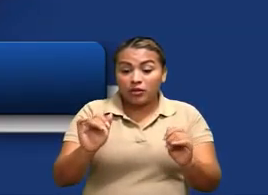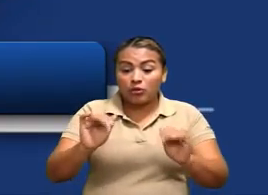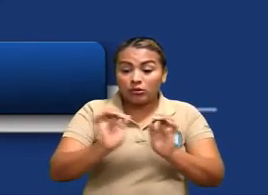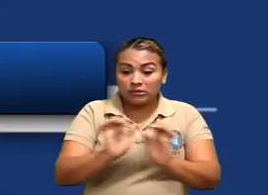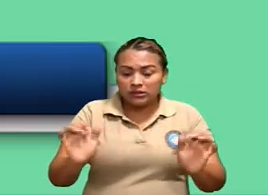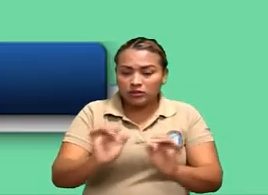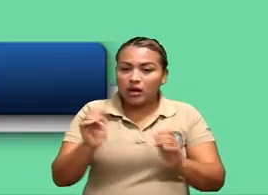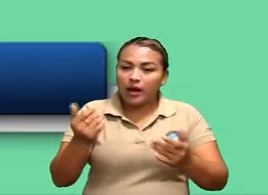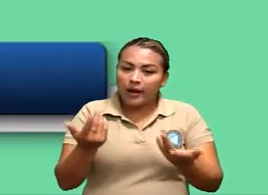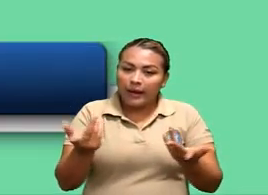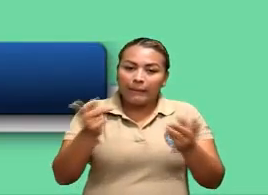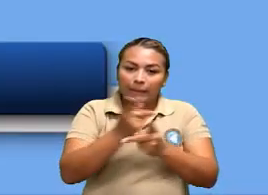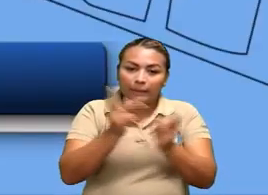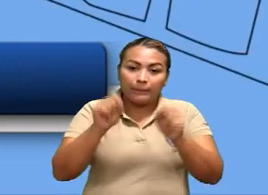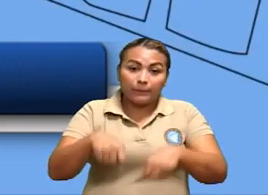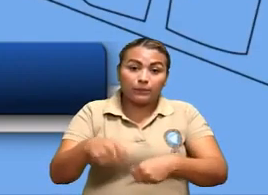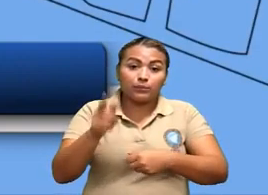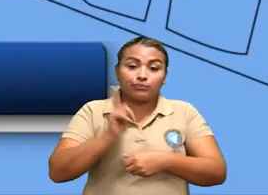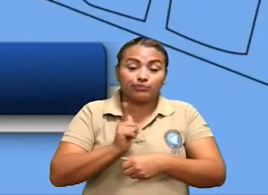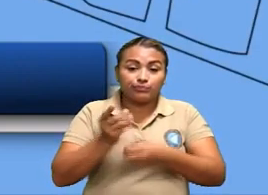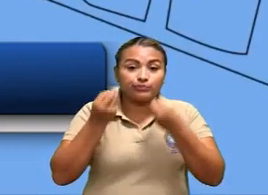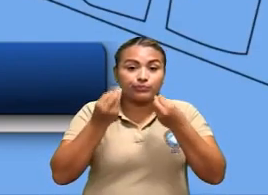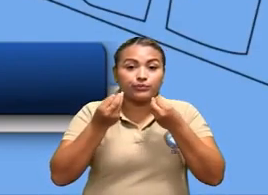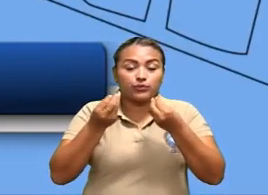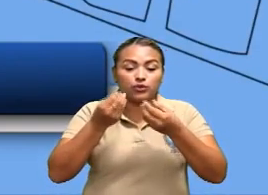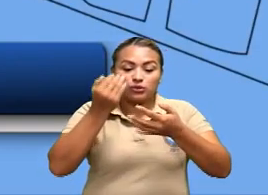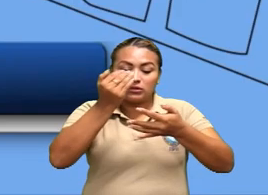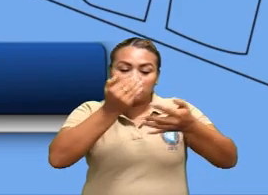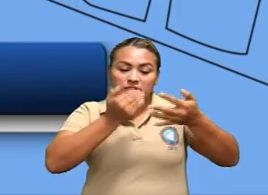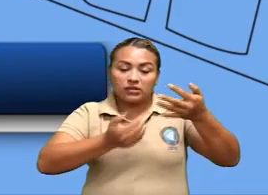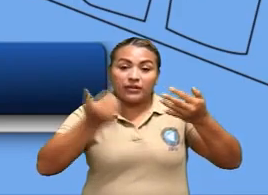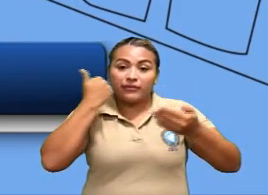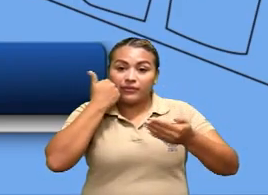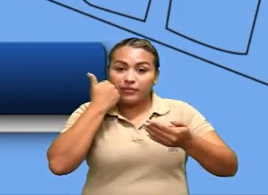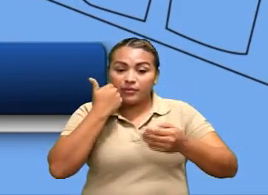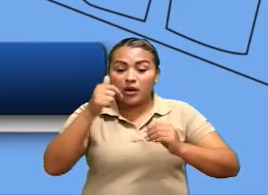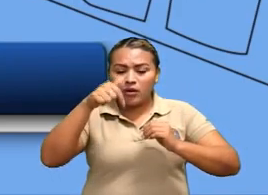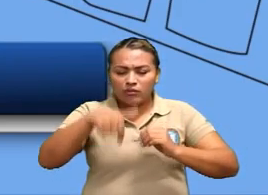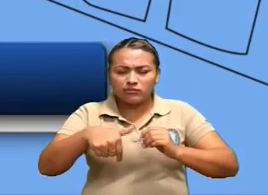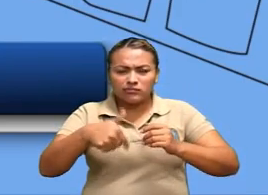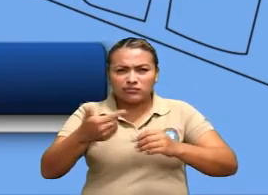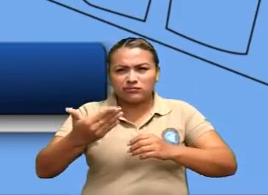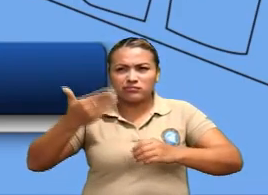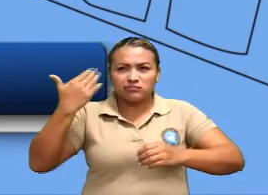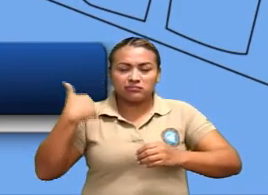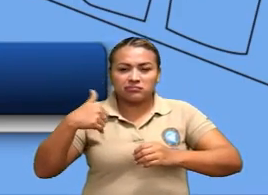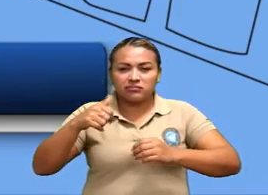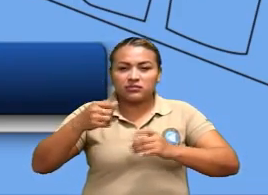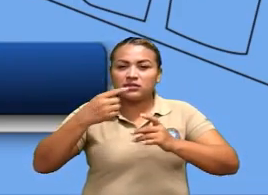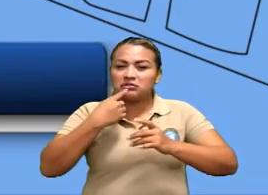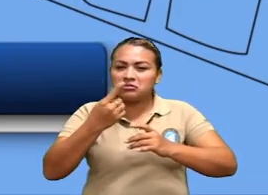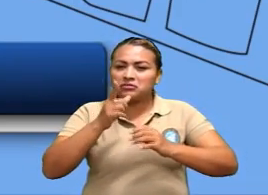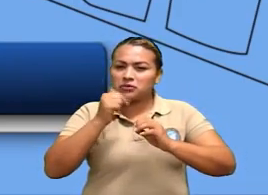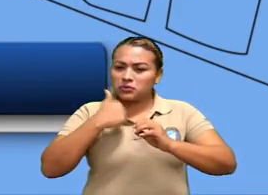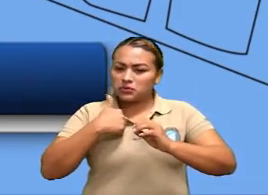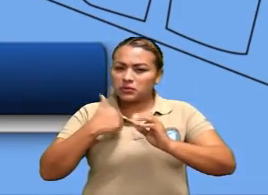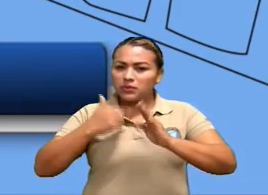niño. Ya he tenido, en este mes atendí un niño de 11 años con hipertensión,